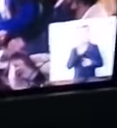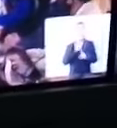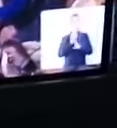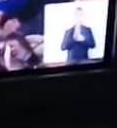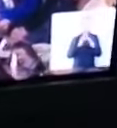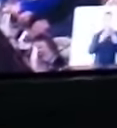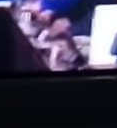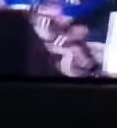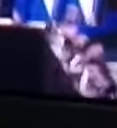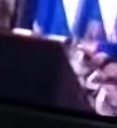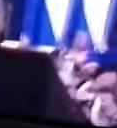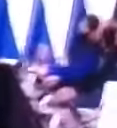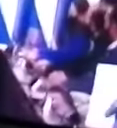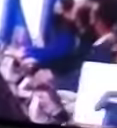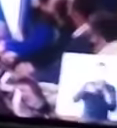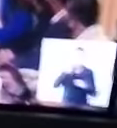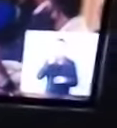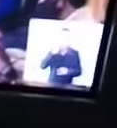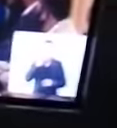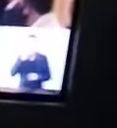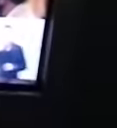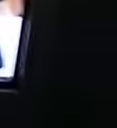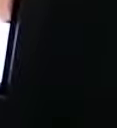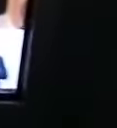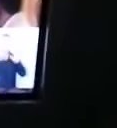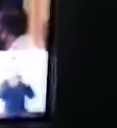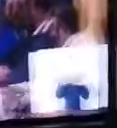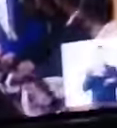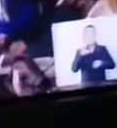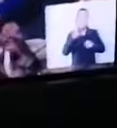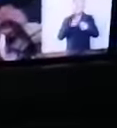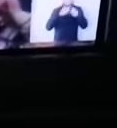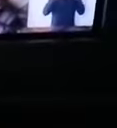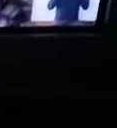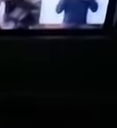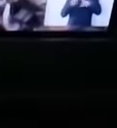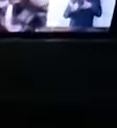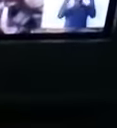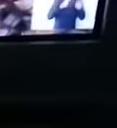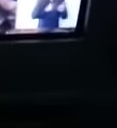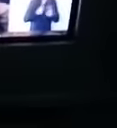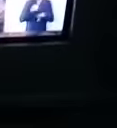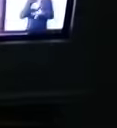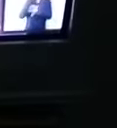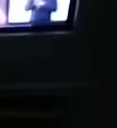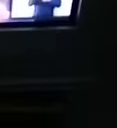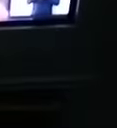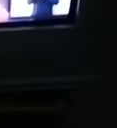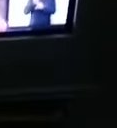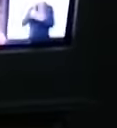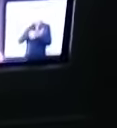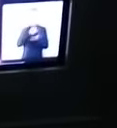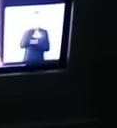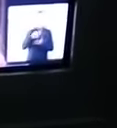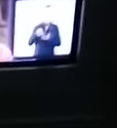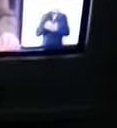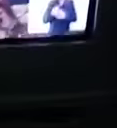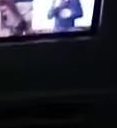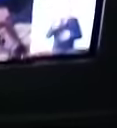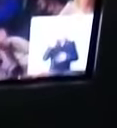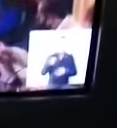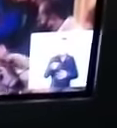etcétera. A ese 75 mil, por favor, transfiéralo de inmediato. Así será, presidente. Mañana